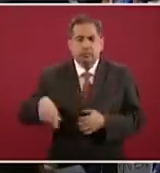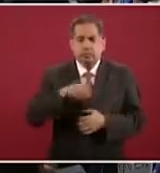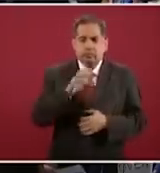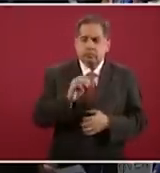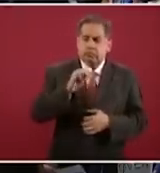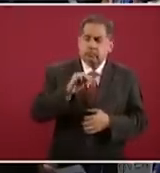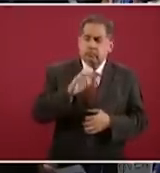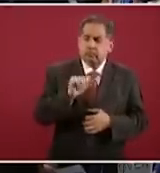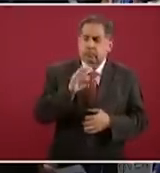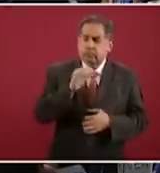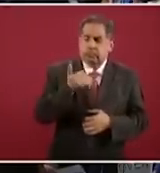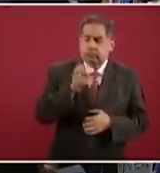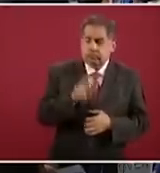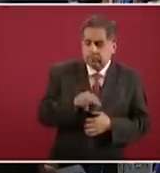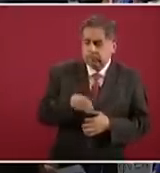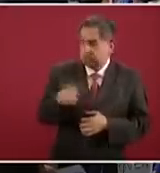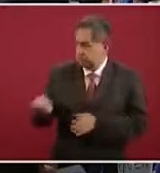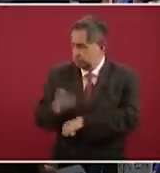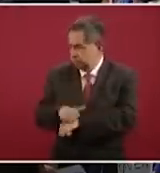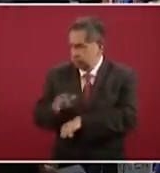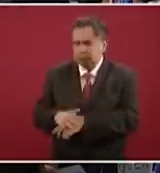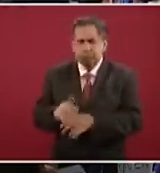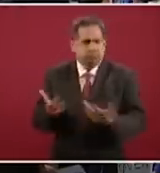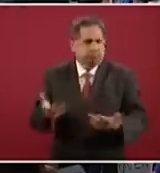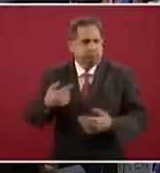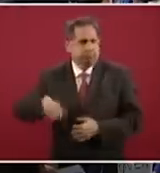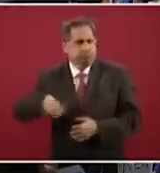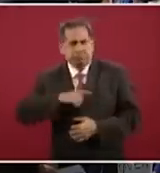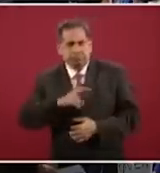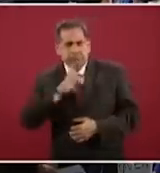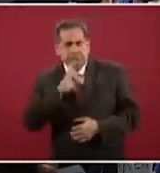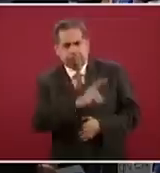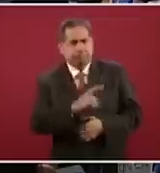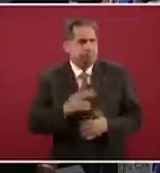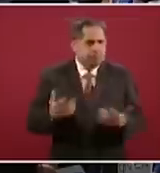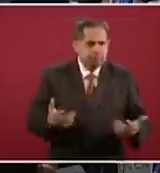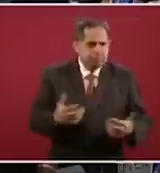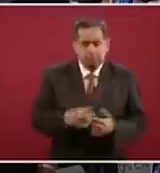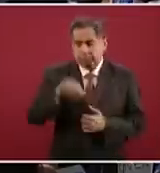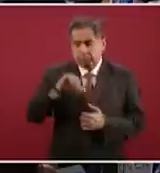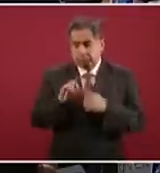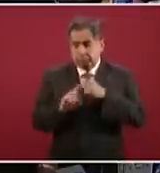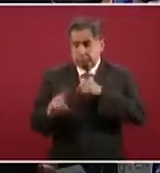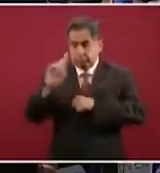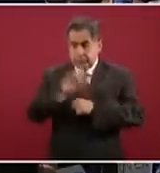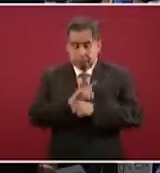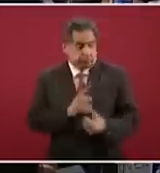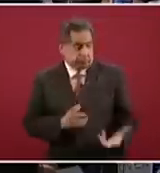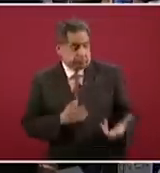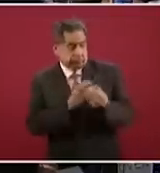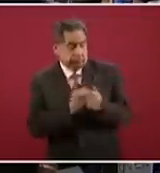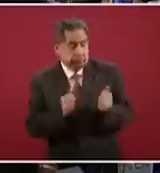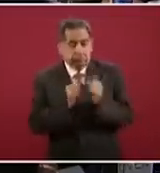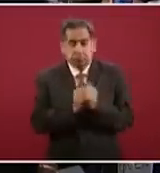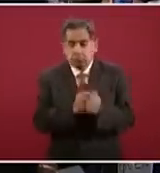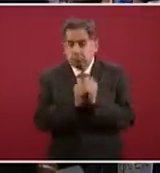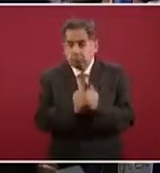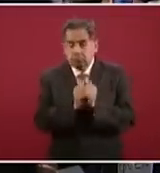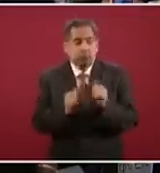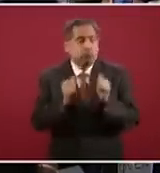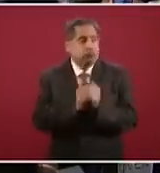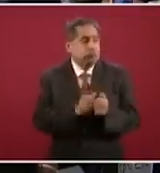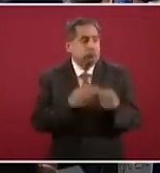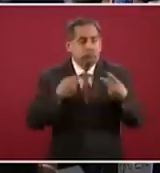CONCAMIN concretamente, de esa cámara, ¿qué respuesta les daría precisamente el día de hoy que se reúne con pues